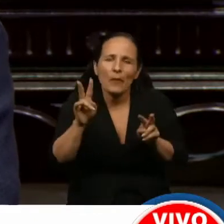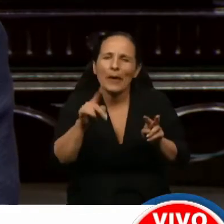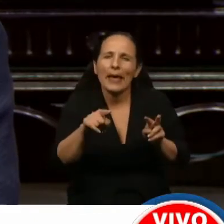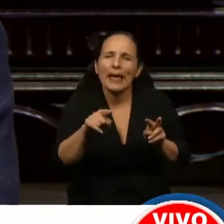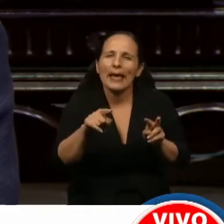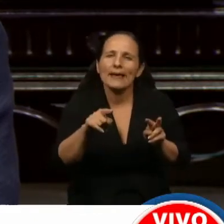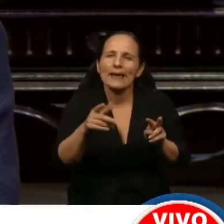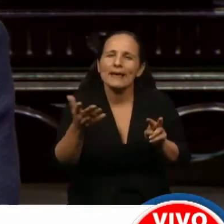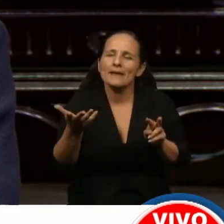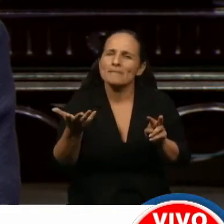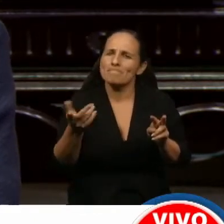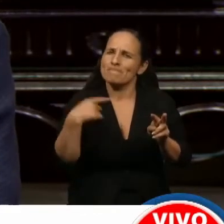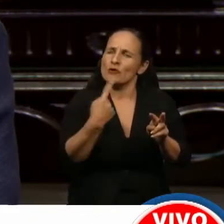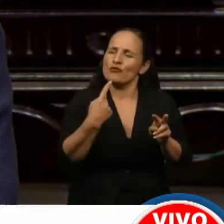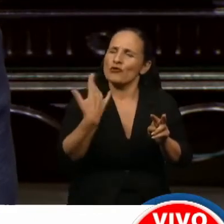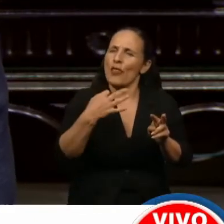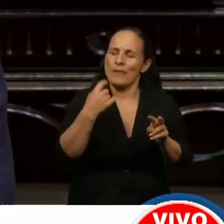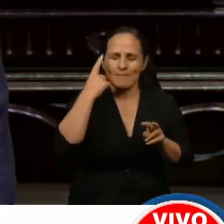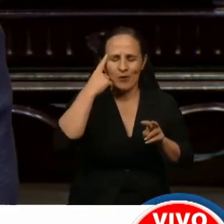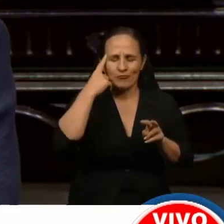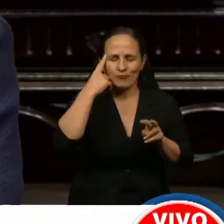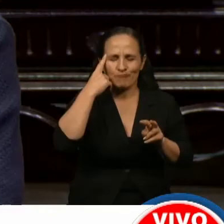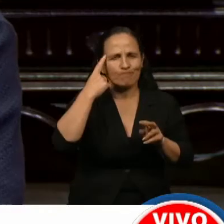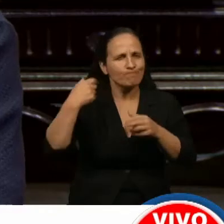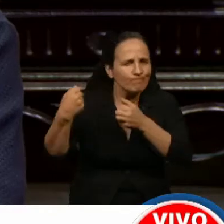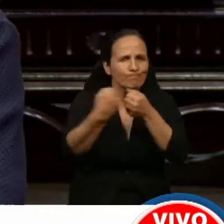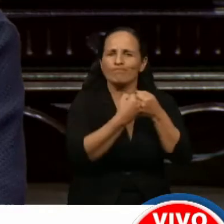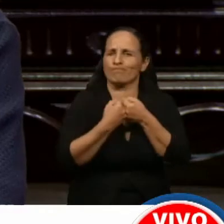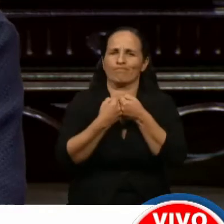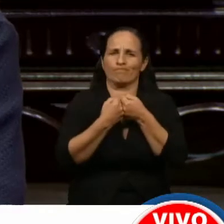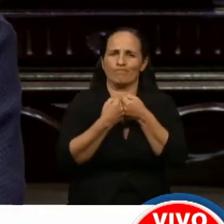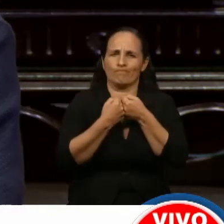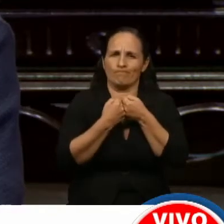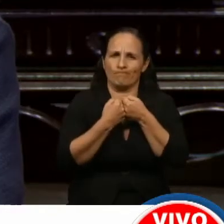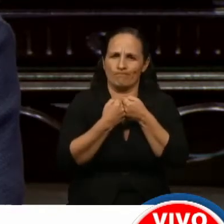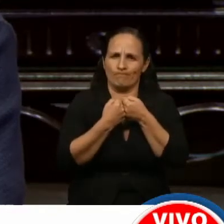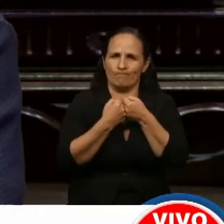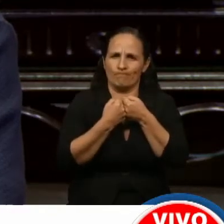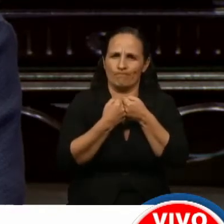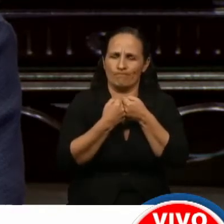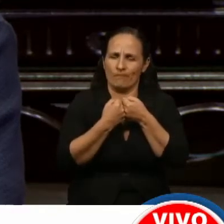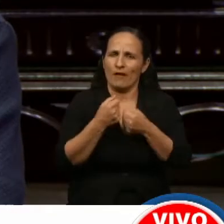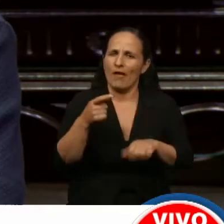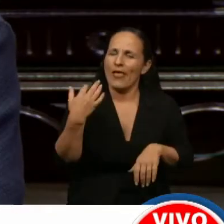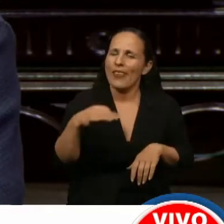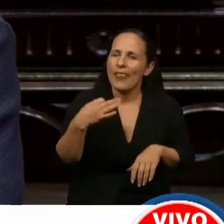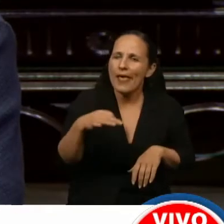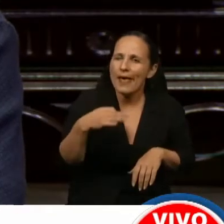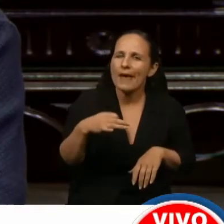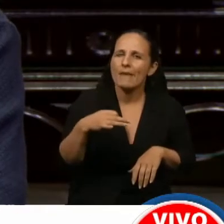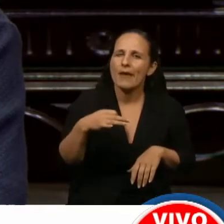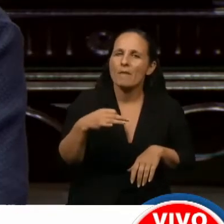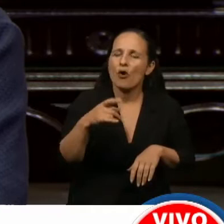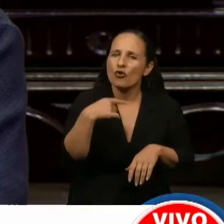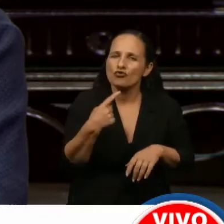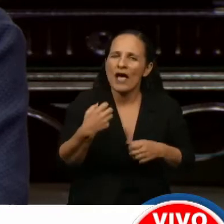las que debemos aunar y tratar de forzarnos, porque estamos ante